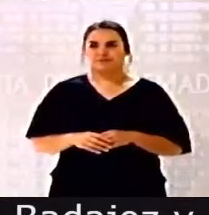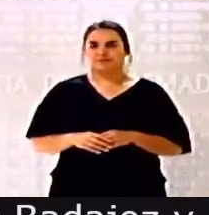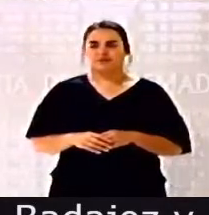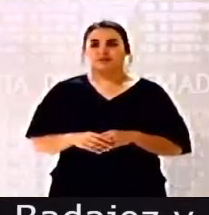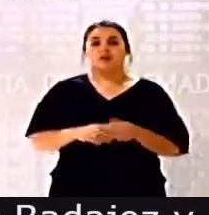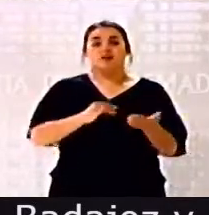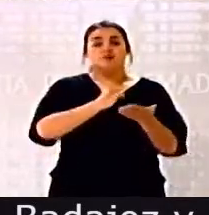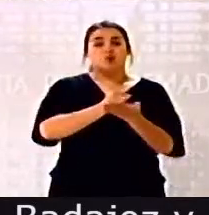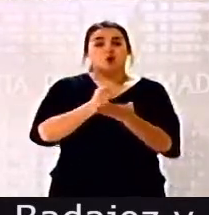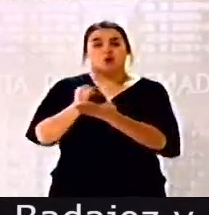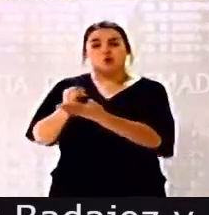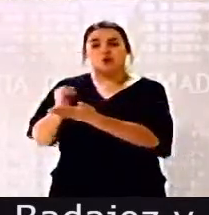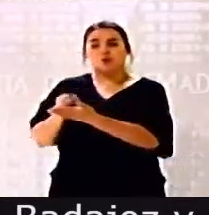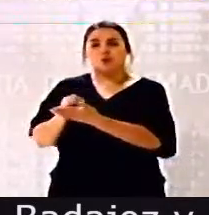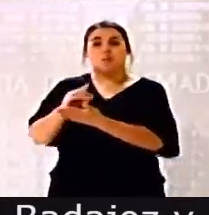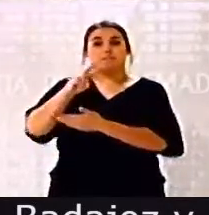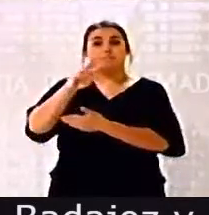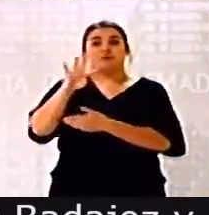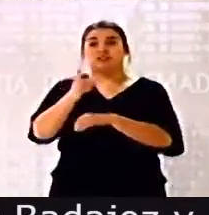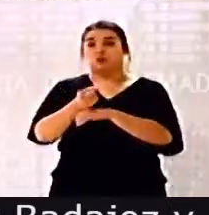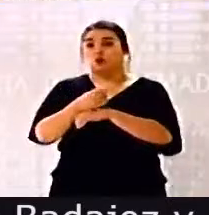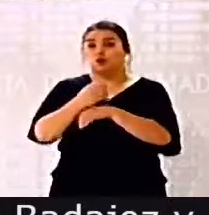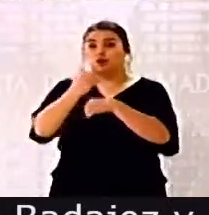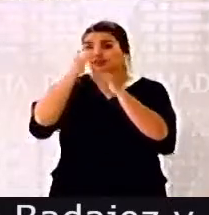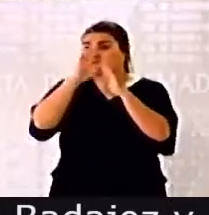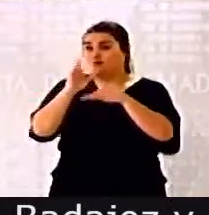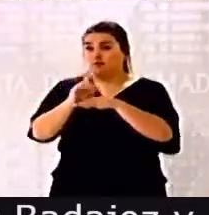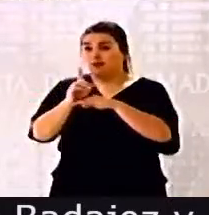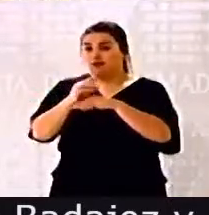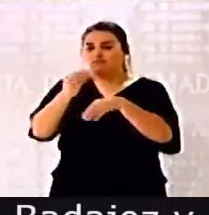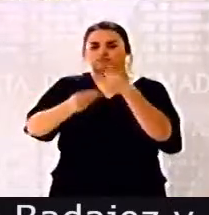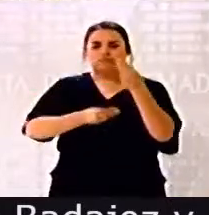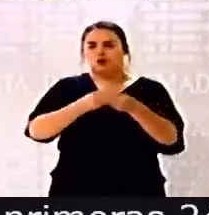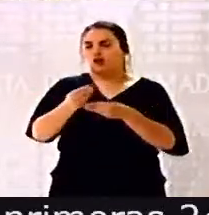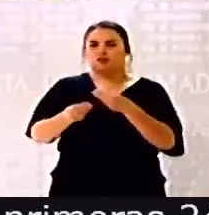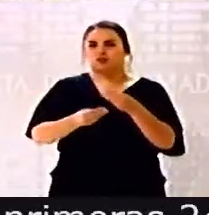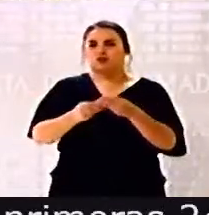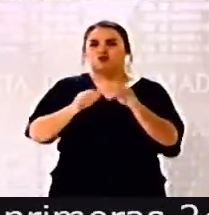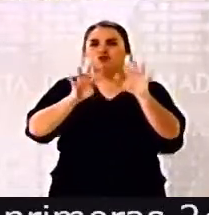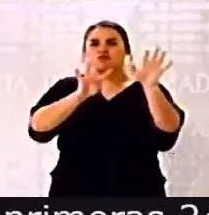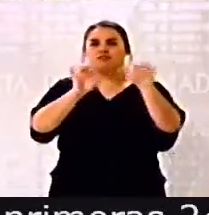realización de PCR en las primeras 24 horas en atención primaria del